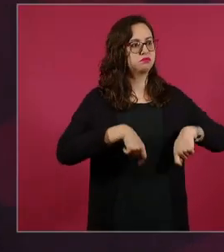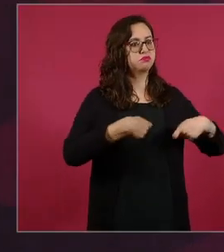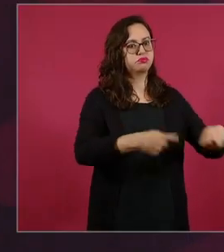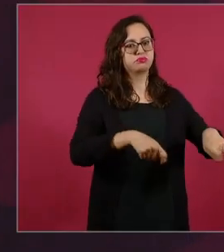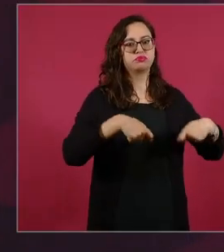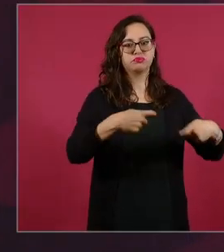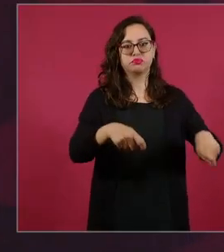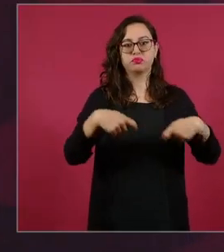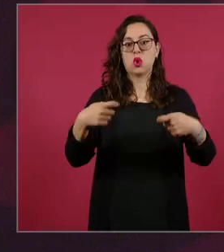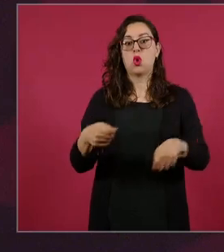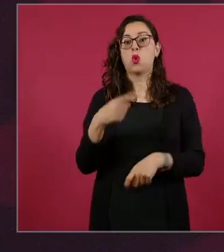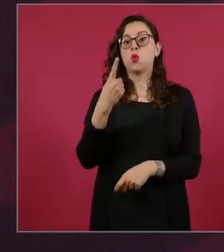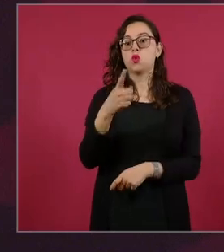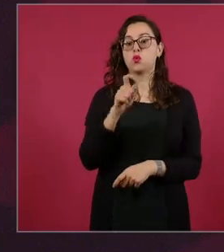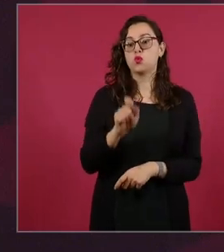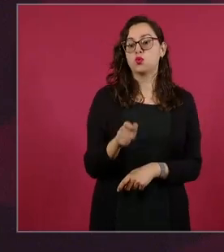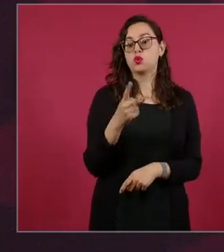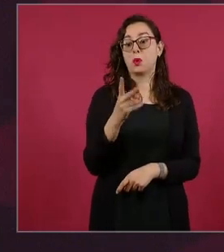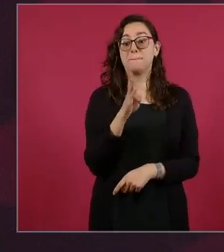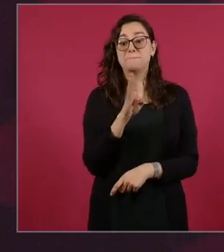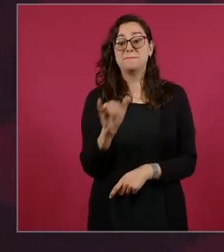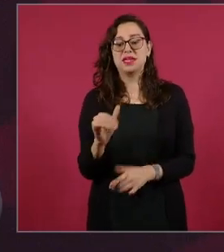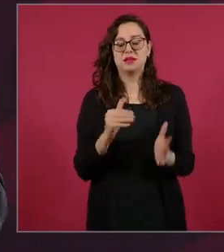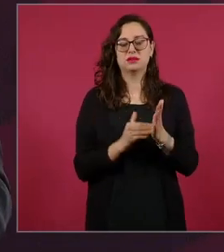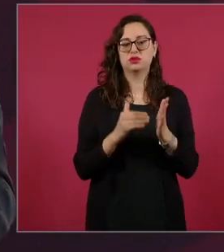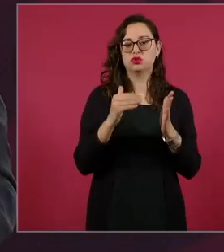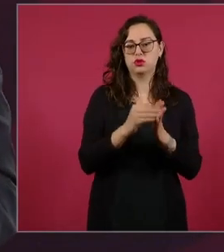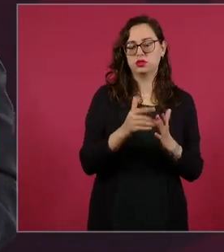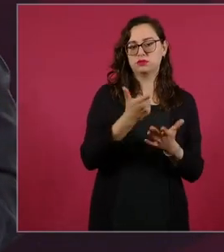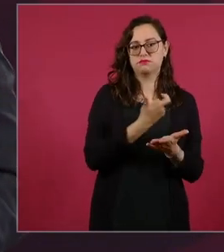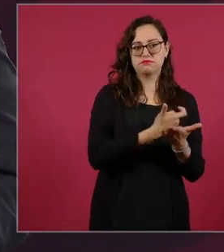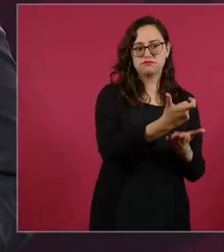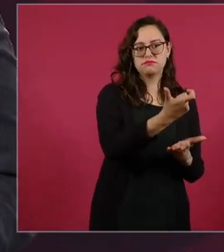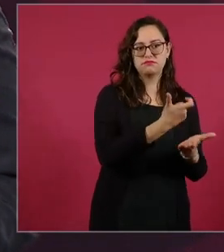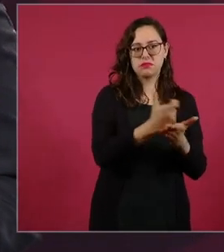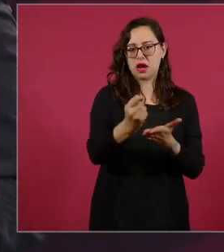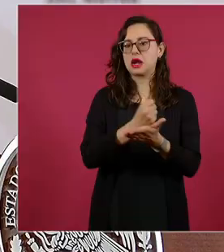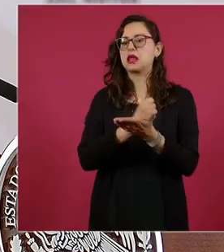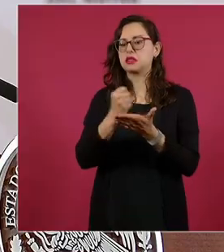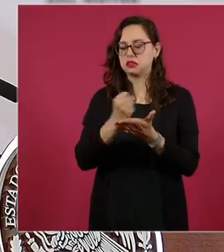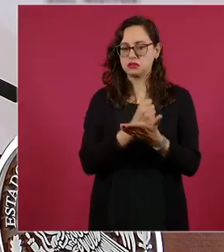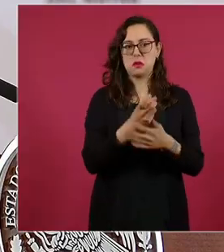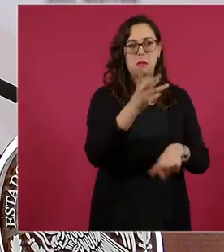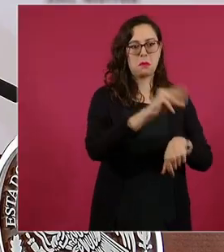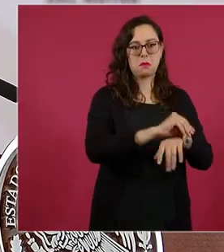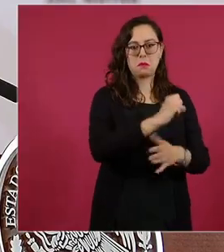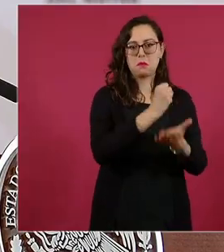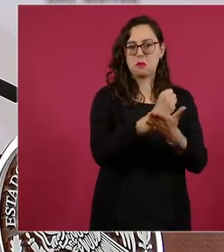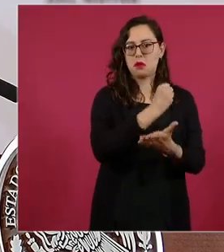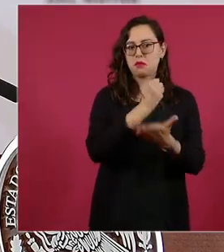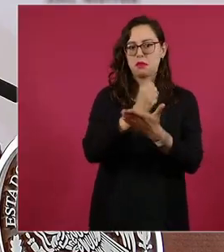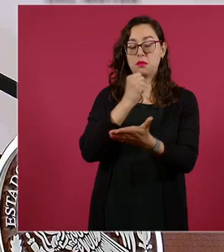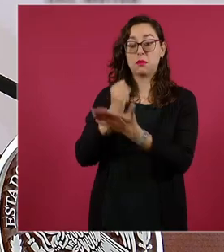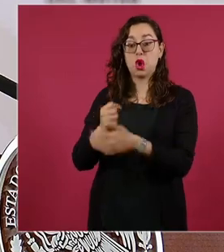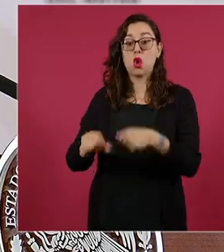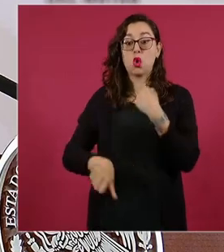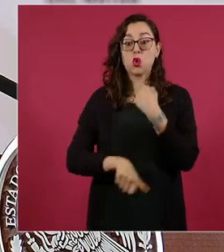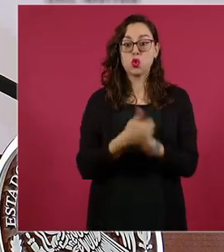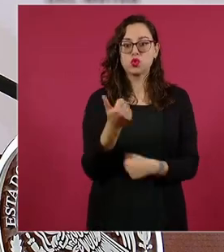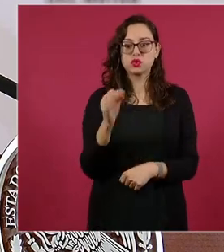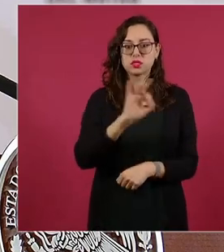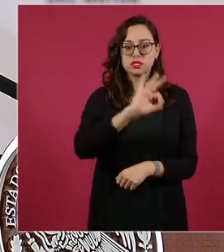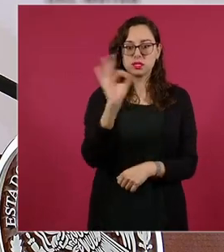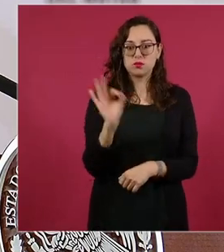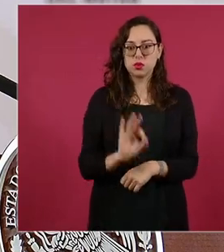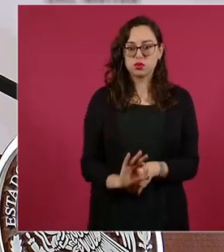doctora Vega, 1.2 billones de pesos en crédito, superando en más de 11 por ciento a lo que se